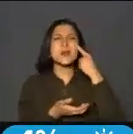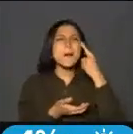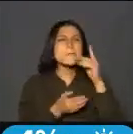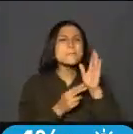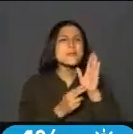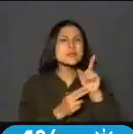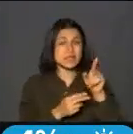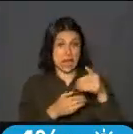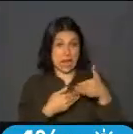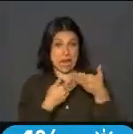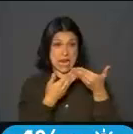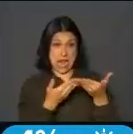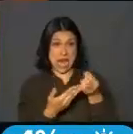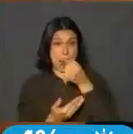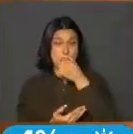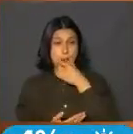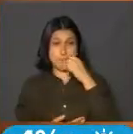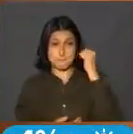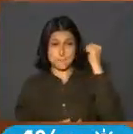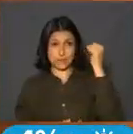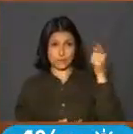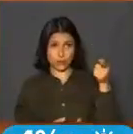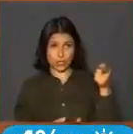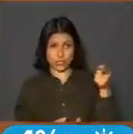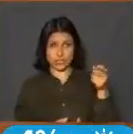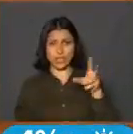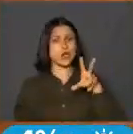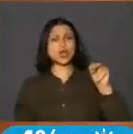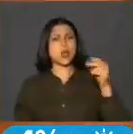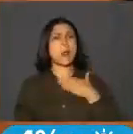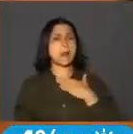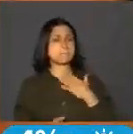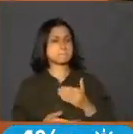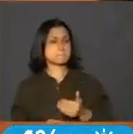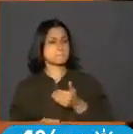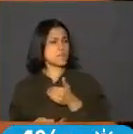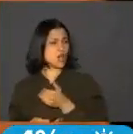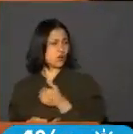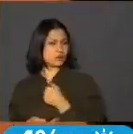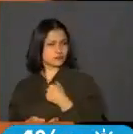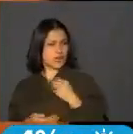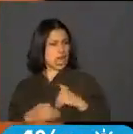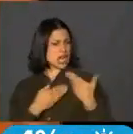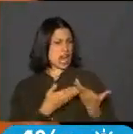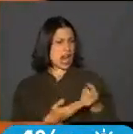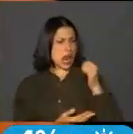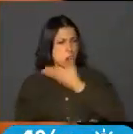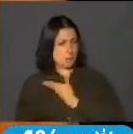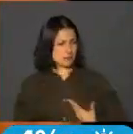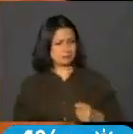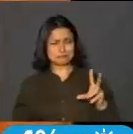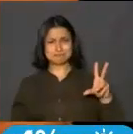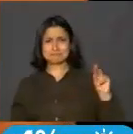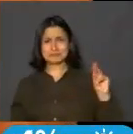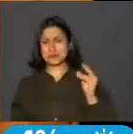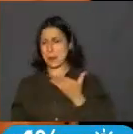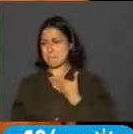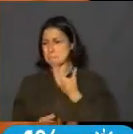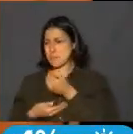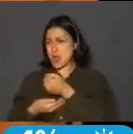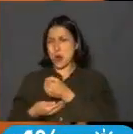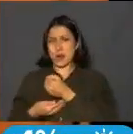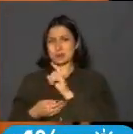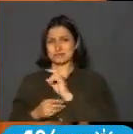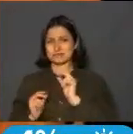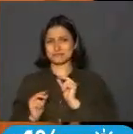al presidente? Y nos dijo que no. Que este peluche es él, que se lo va a mostrar nomás. Así que lo tiene